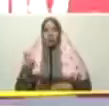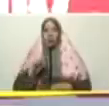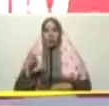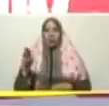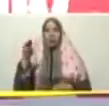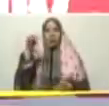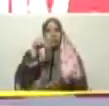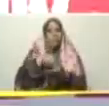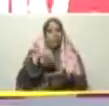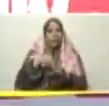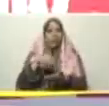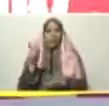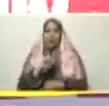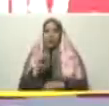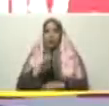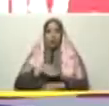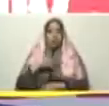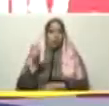rodolfo